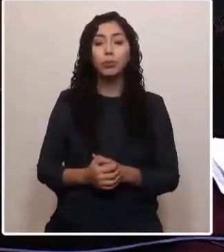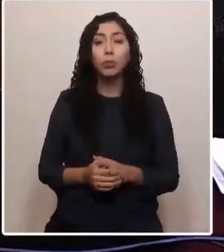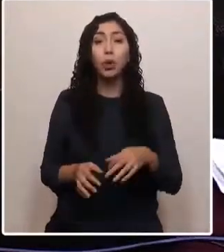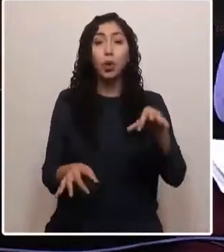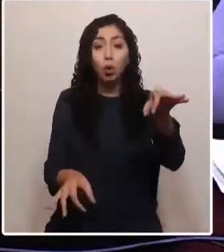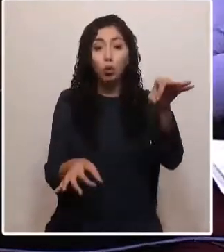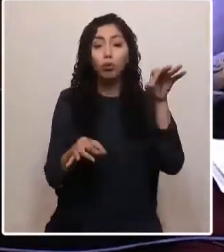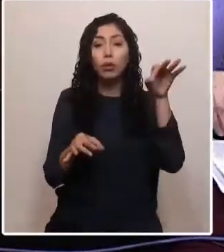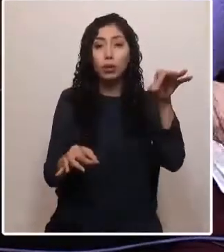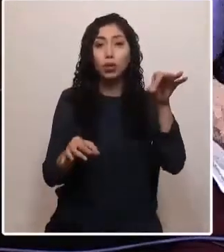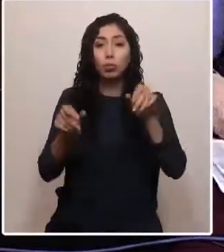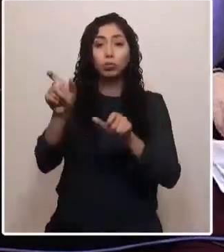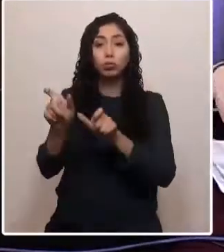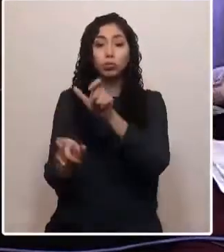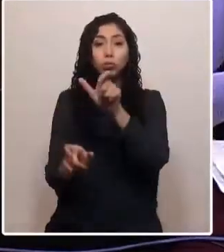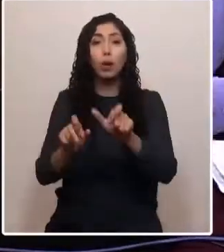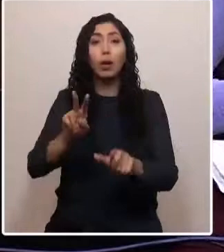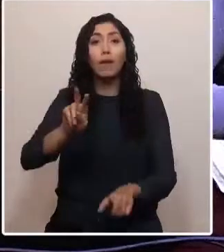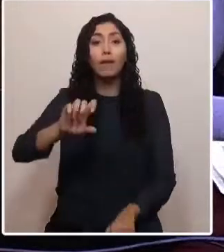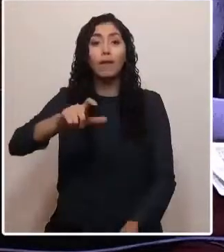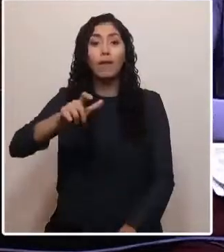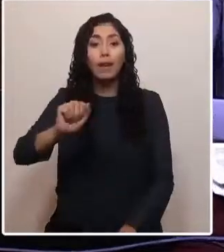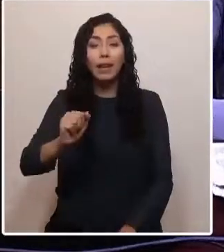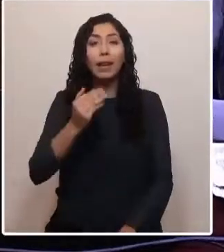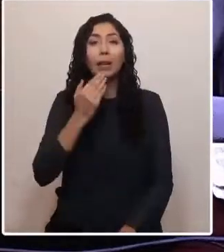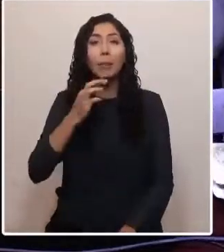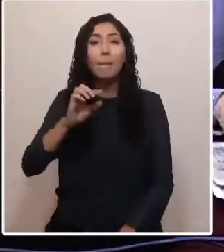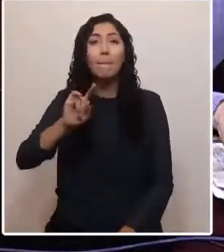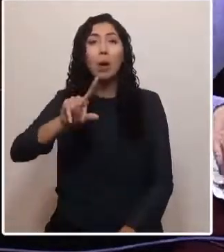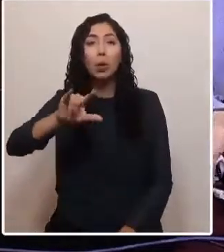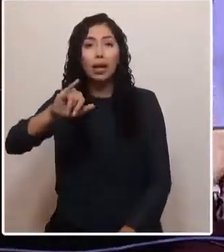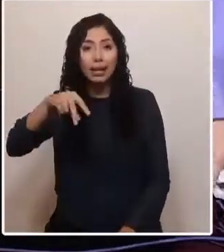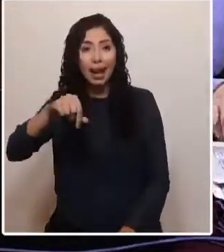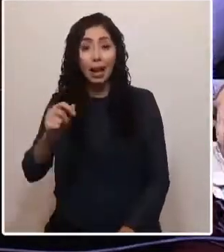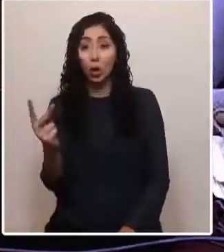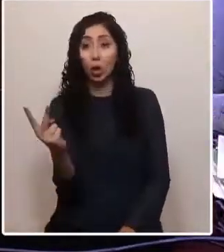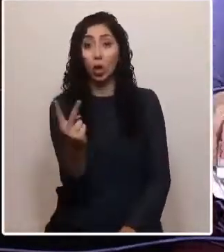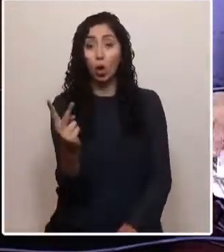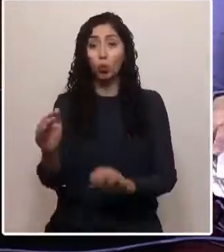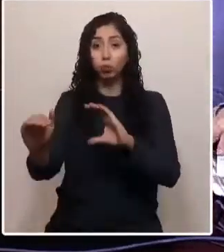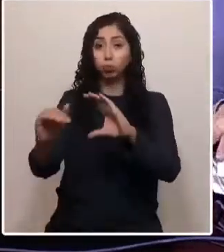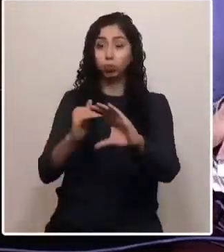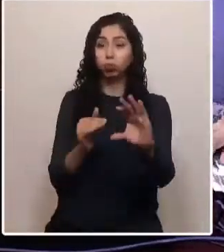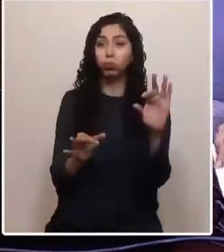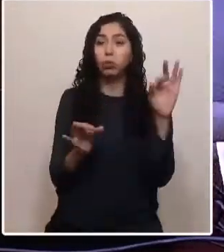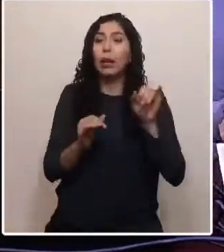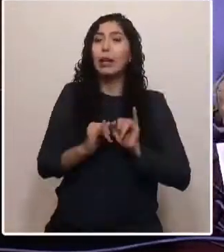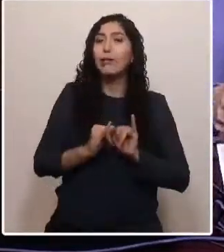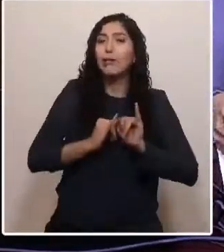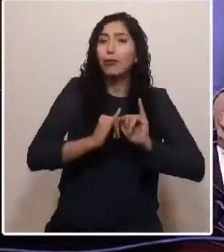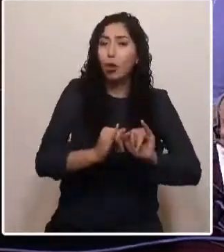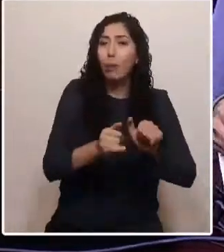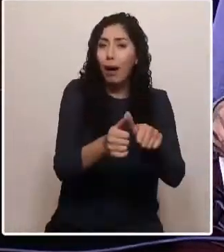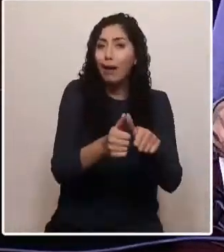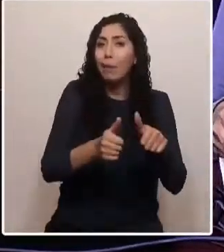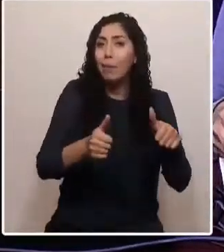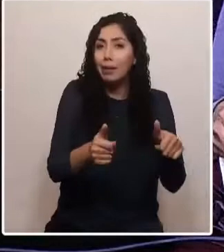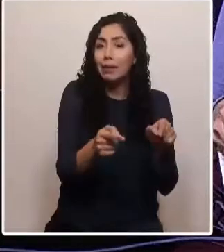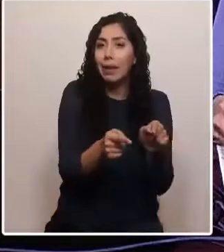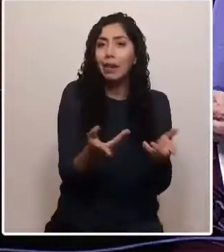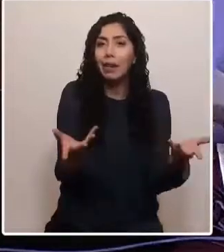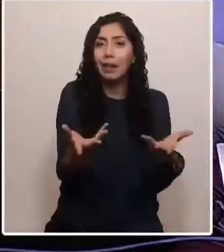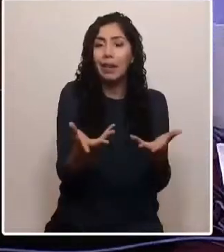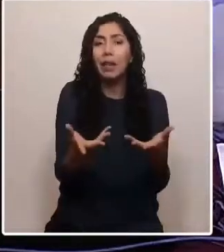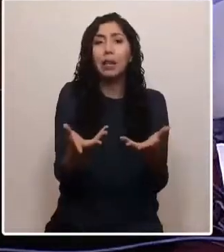convencionales constituyentes, señor Roberto Vega y señora Paulina Veloso, mediante el cual ponen en conocimiento de la mesa los